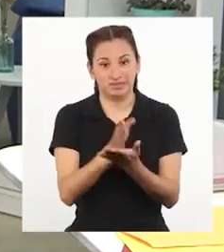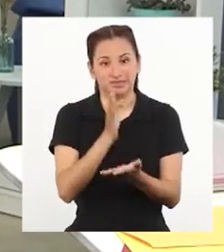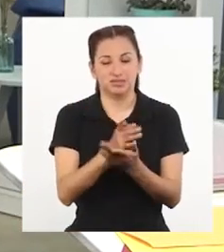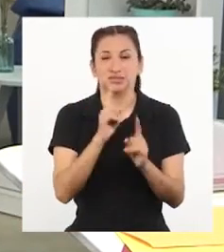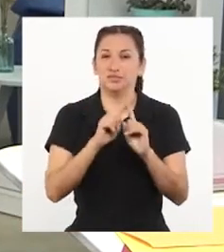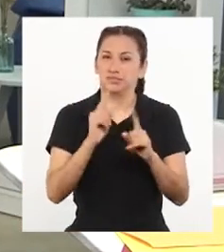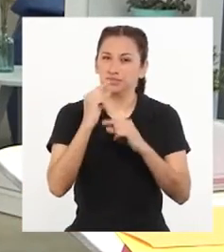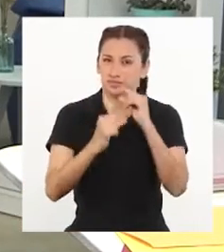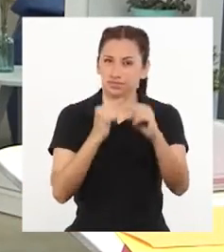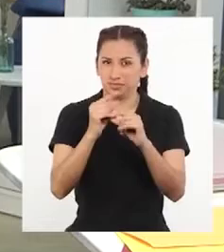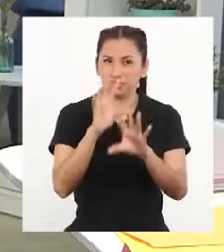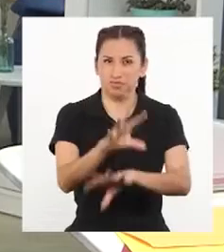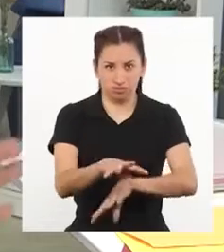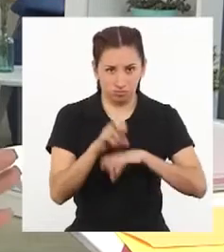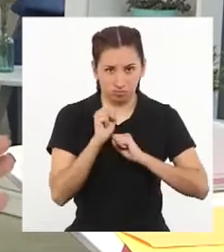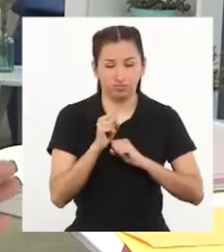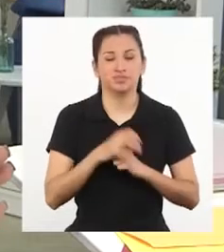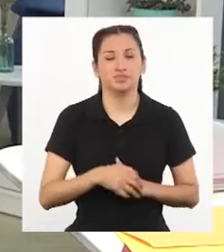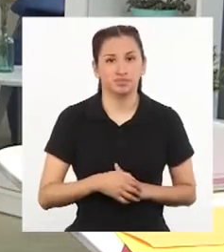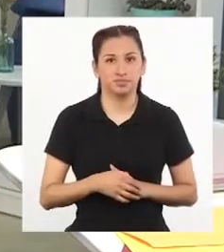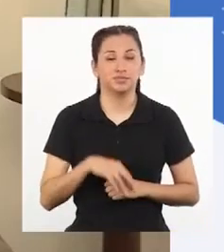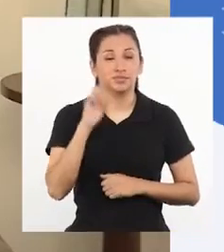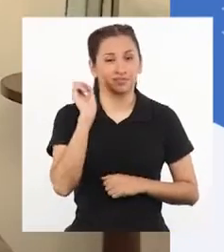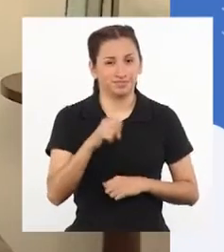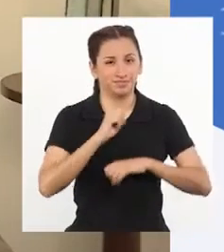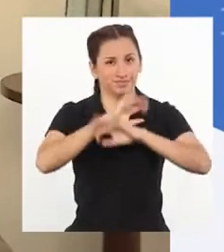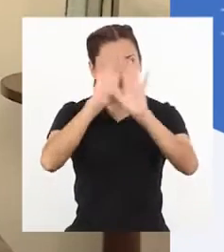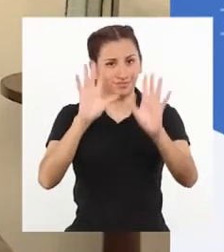tan disciplinada, pero poco a poco se puede lograr.